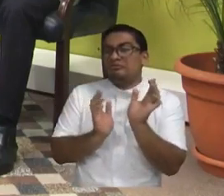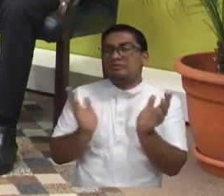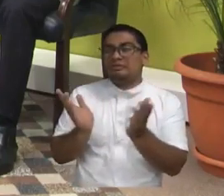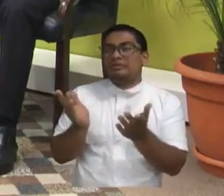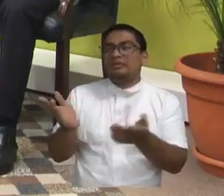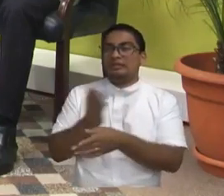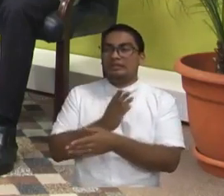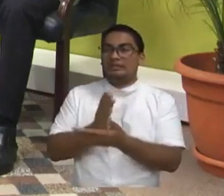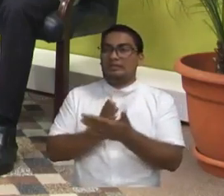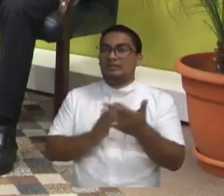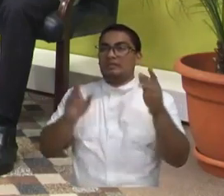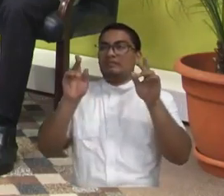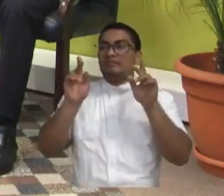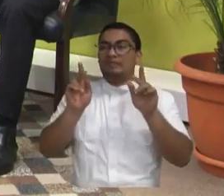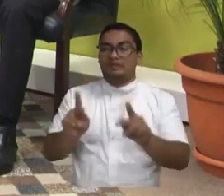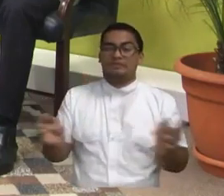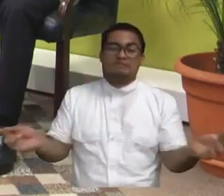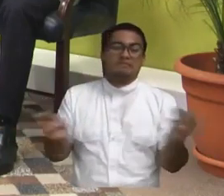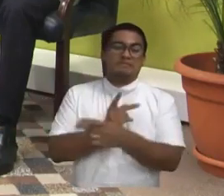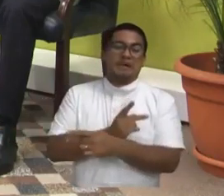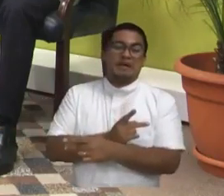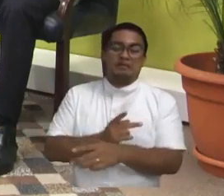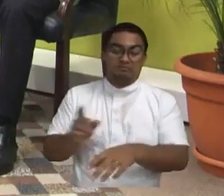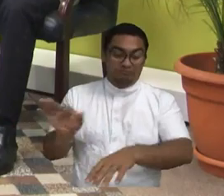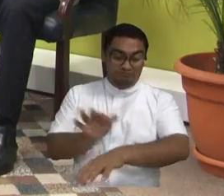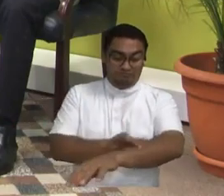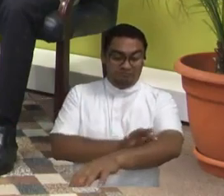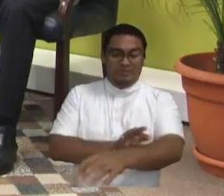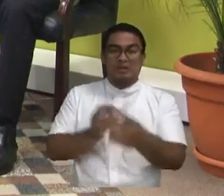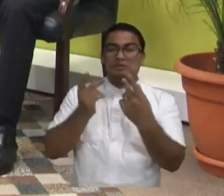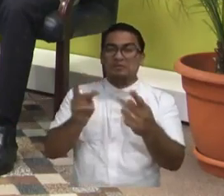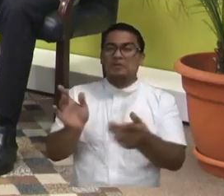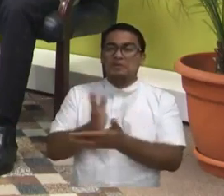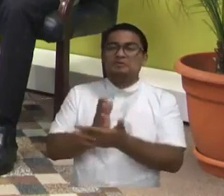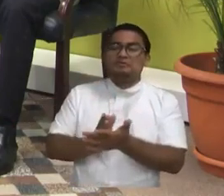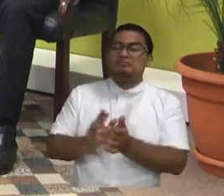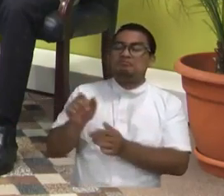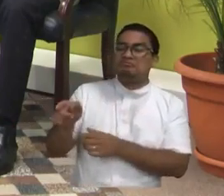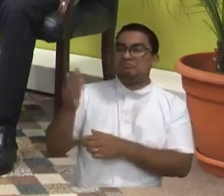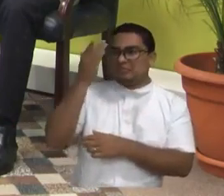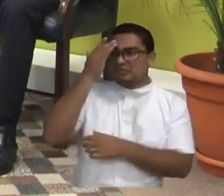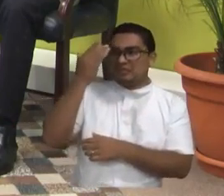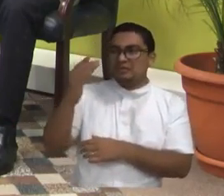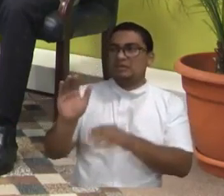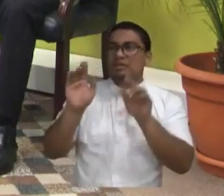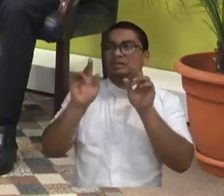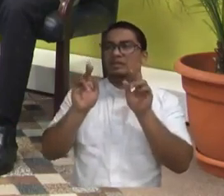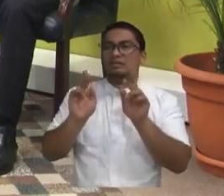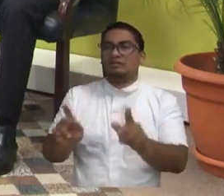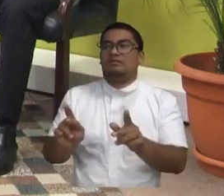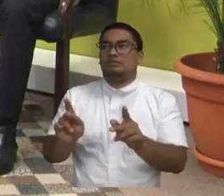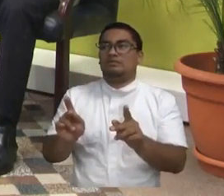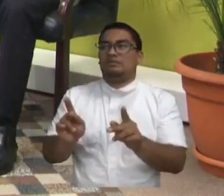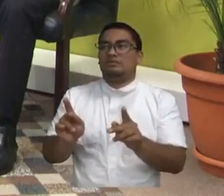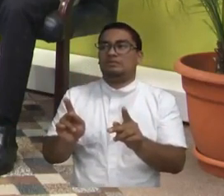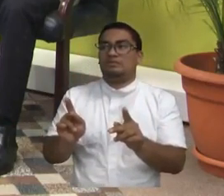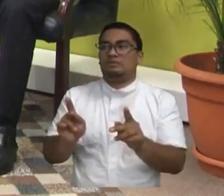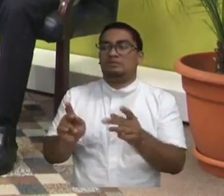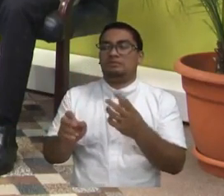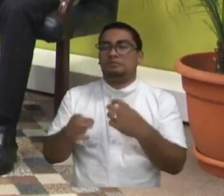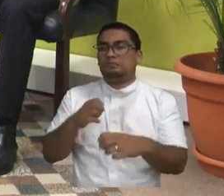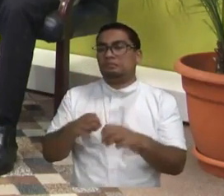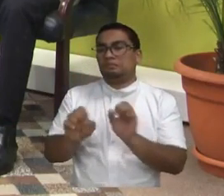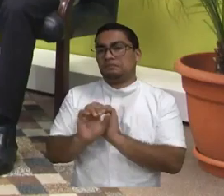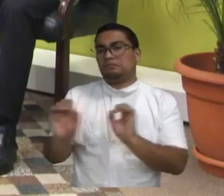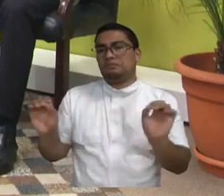captado cuando el paciente tiene secuelas irreversibles y visibles, pero la mayoría de los casos que nosotros captamos son aquellos pacientes que todavía no tienen tan grave grado de